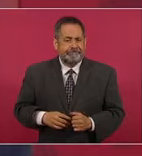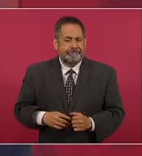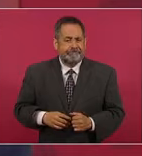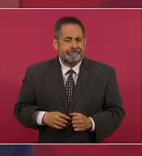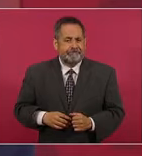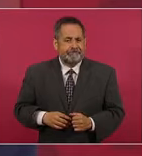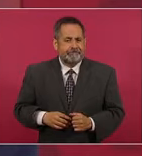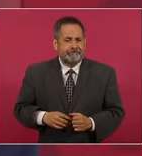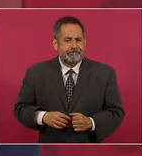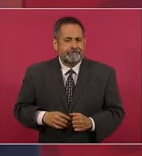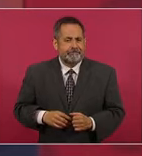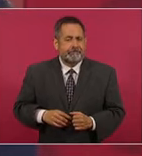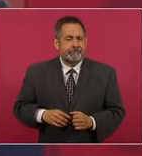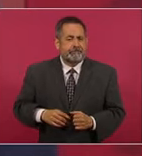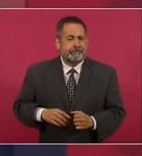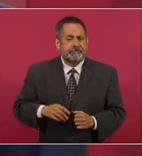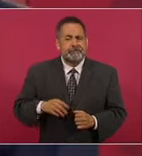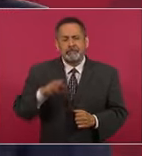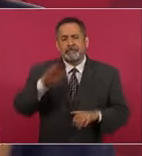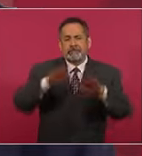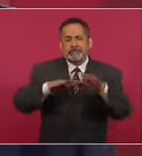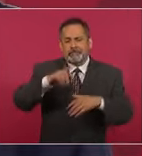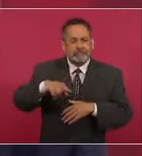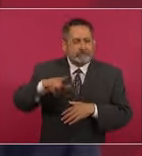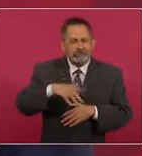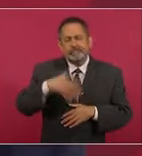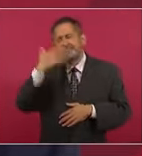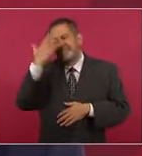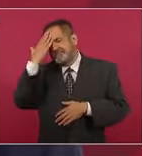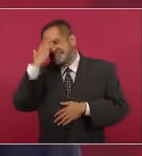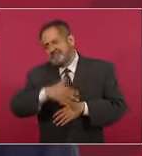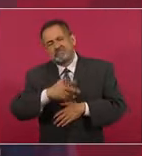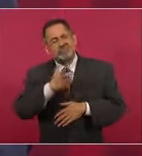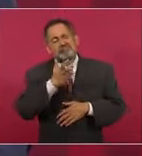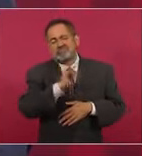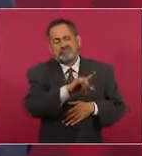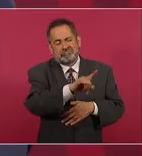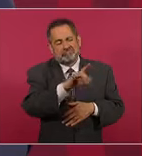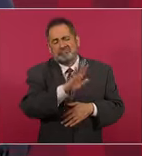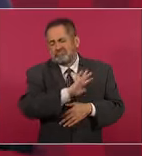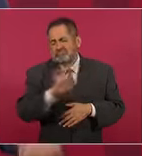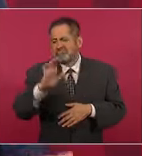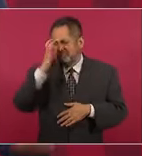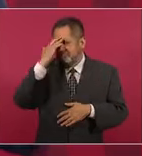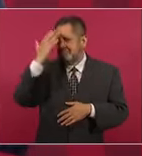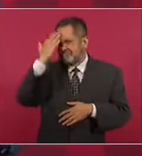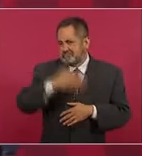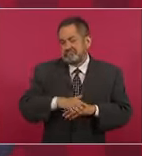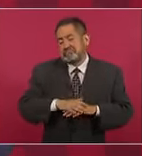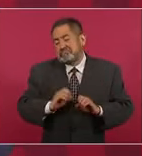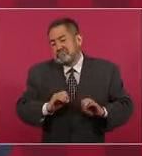se da como hecho de que ya sabemos lo que pasaba en México, pero yo creo